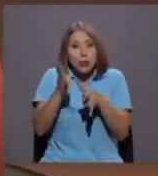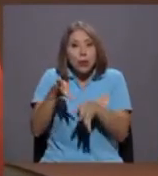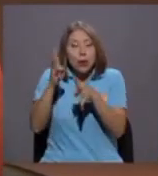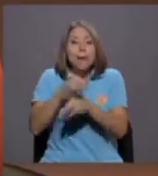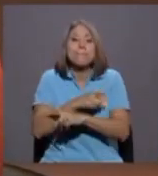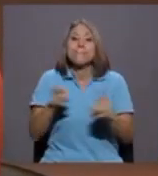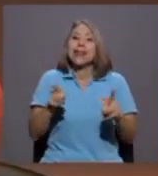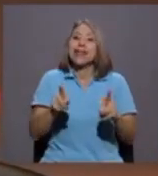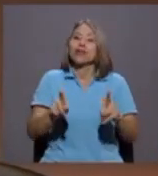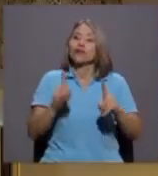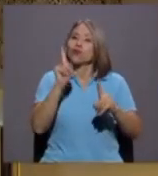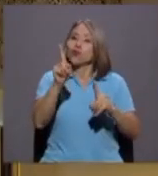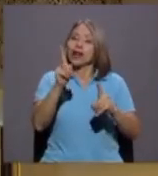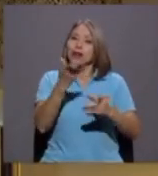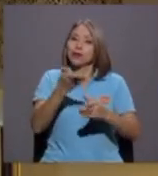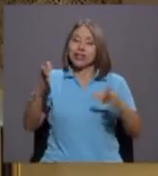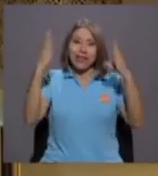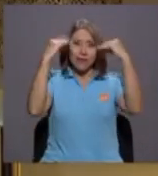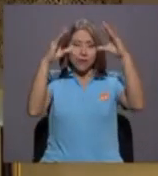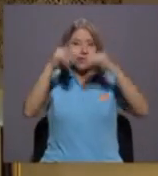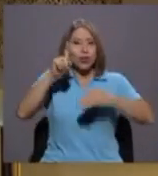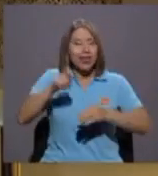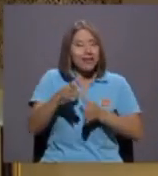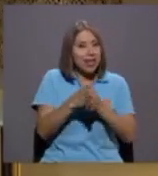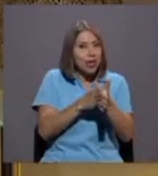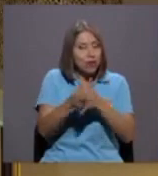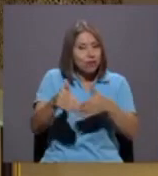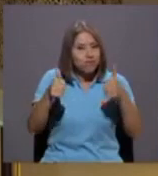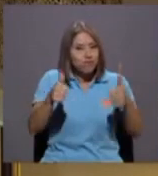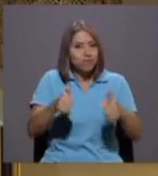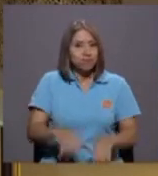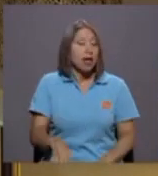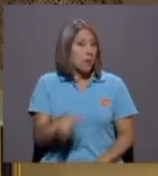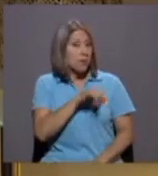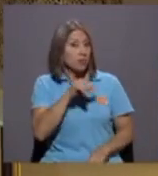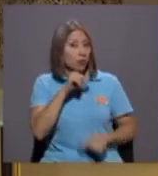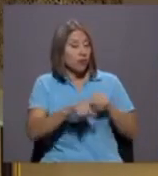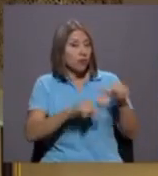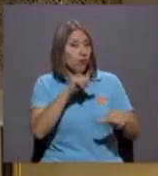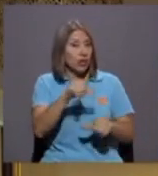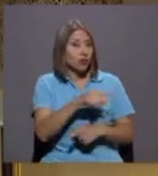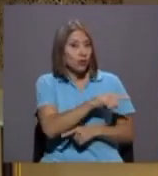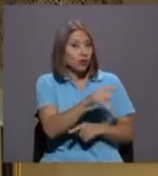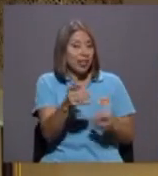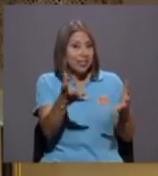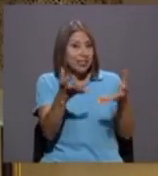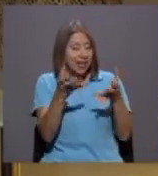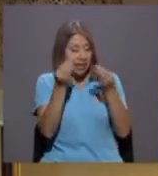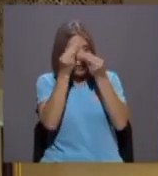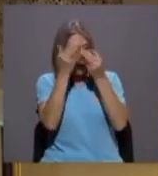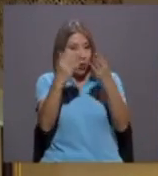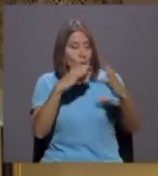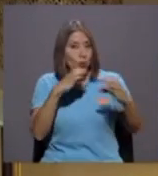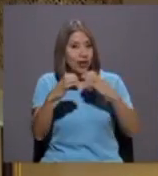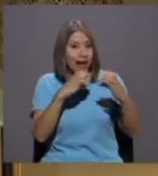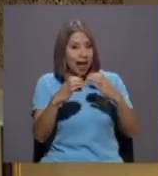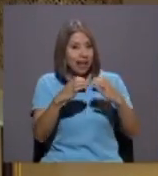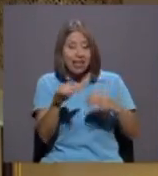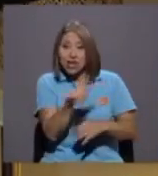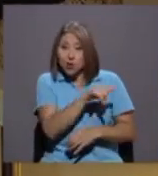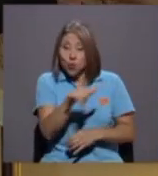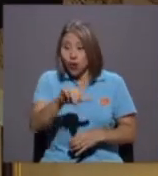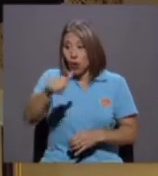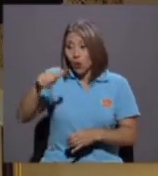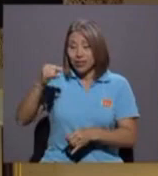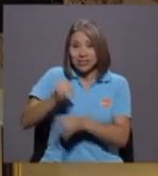el ciudadano. El mismo esfuerzo que ustedes han venido haciendo en comunicar lo debería hacer el resto del sector público.